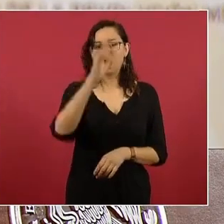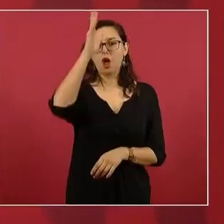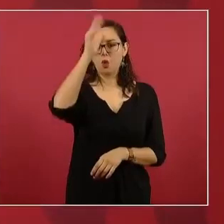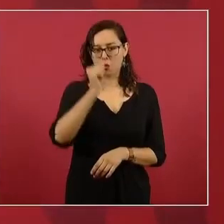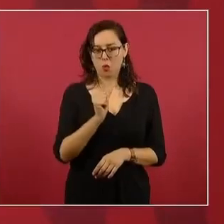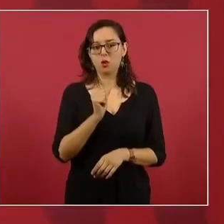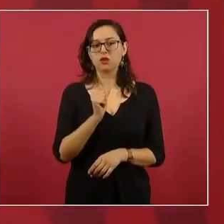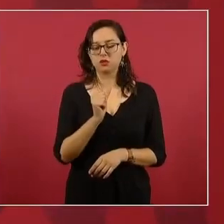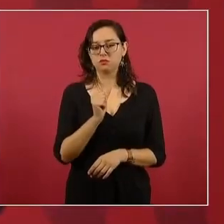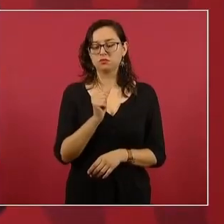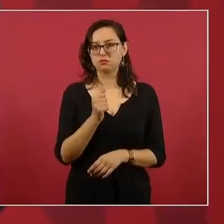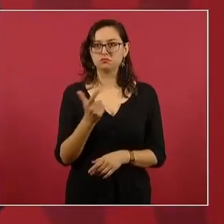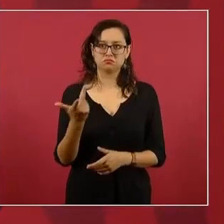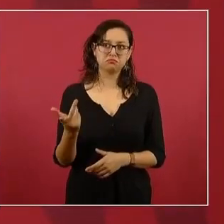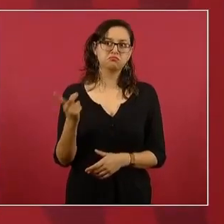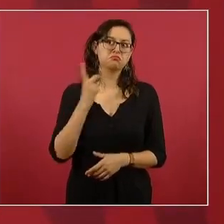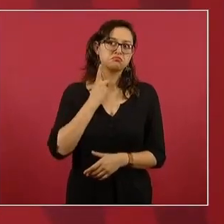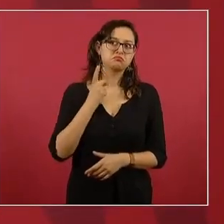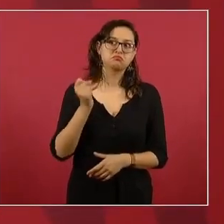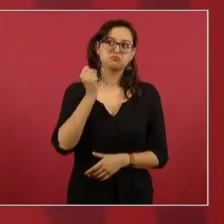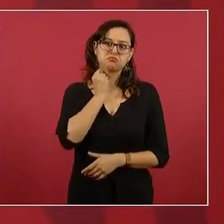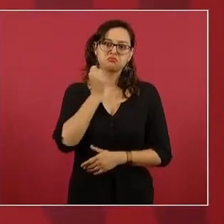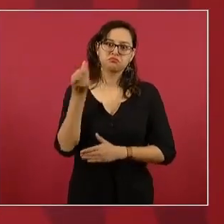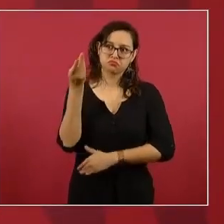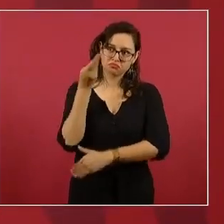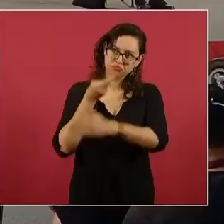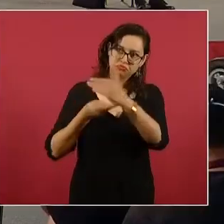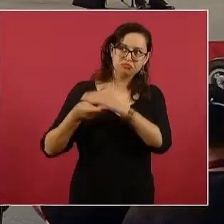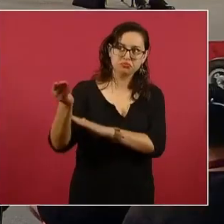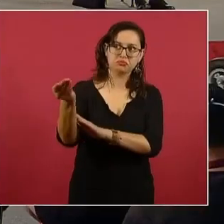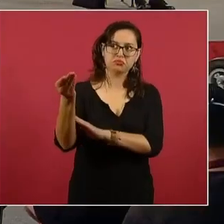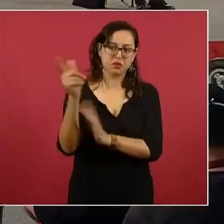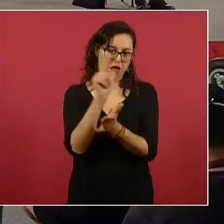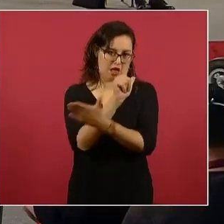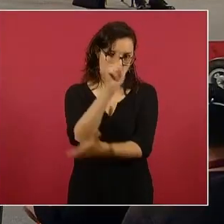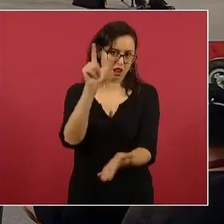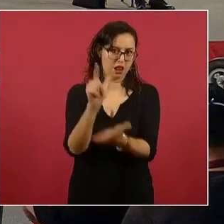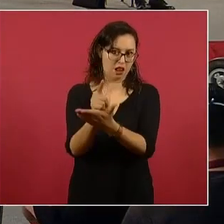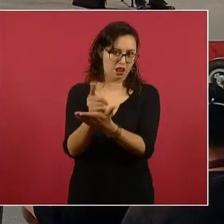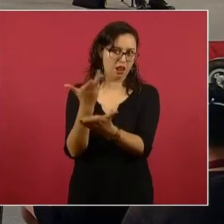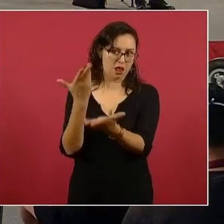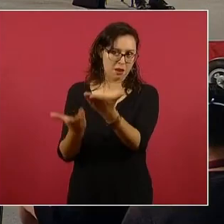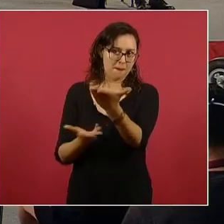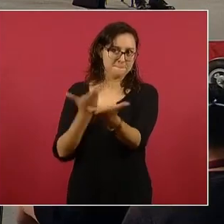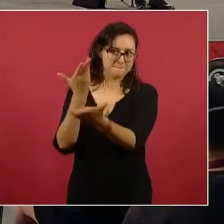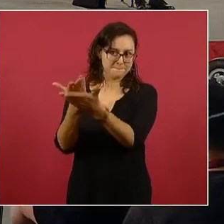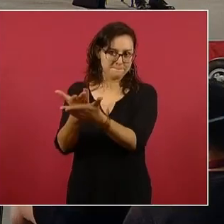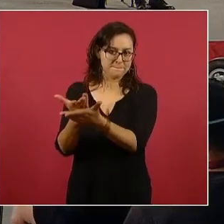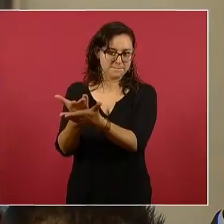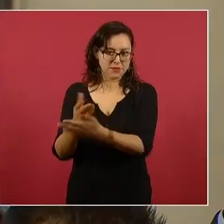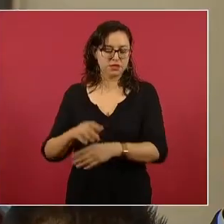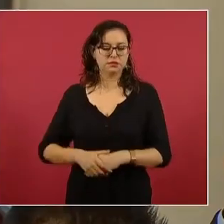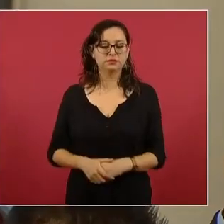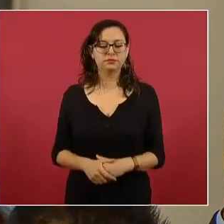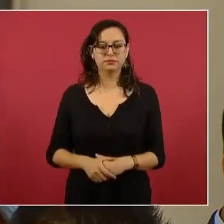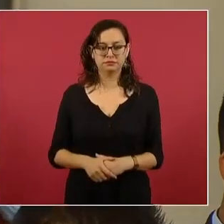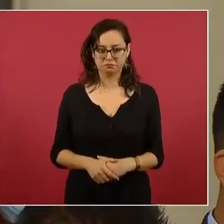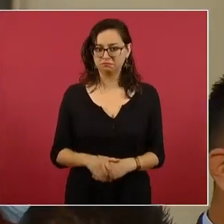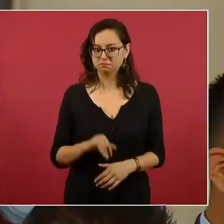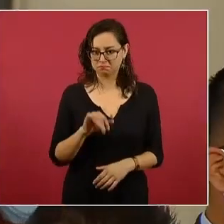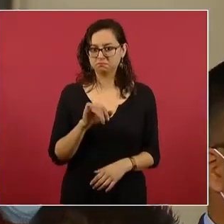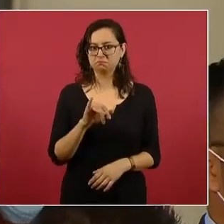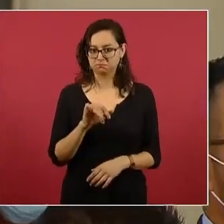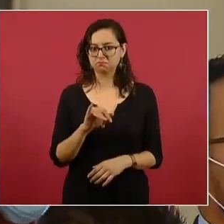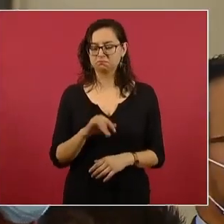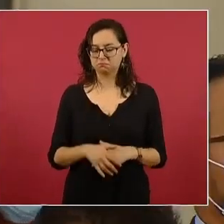para iniciativa de ley, que es lo que ustedes están planteando, que nos